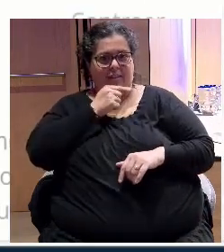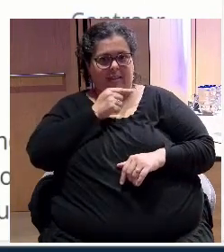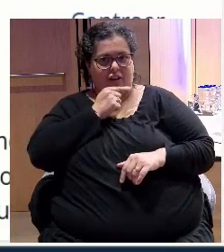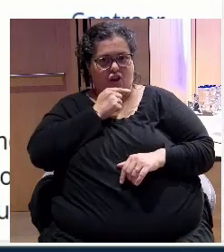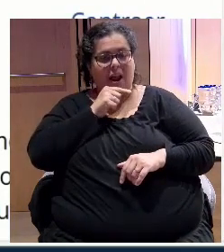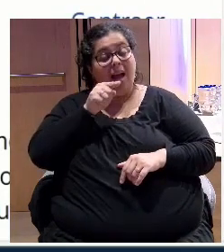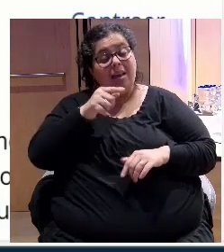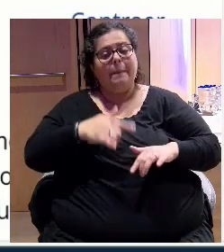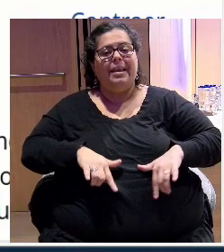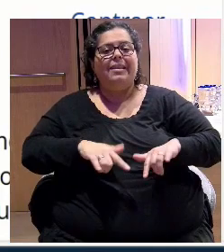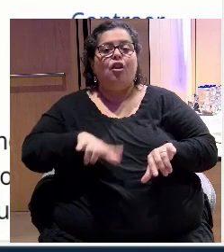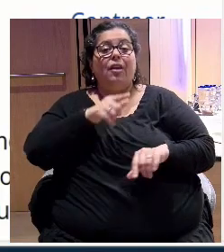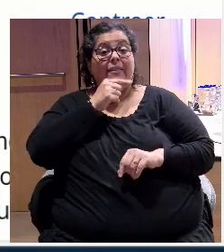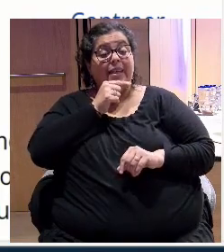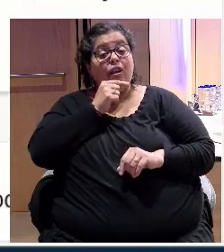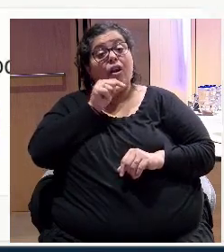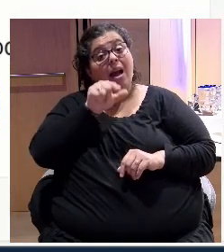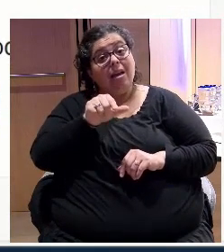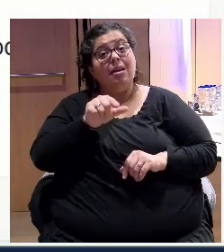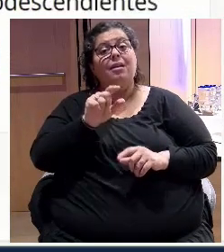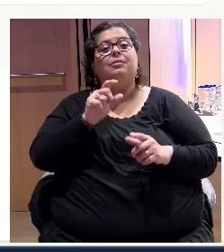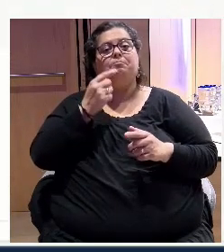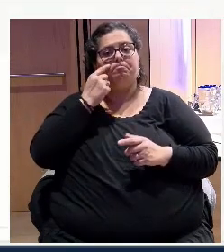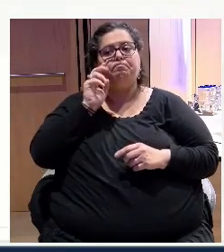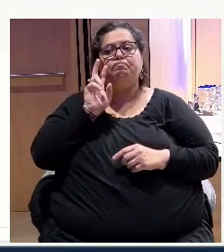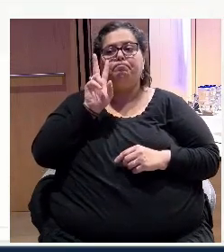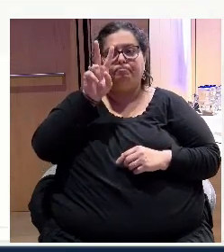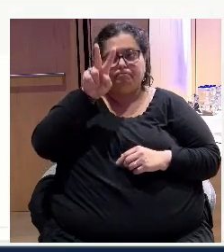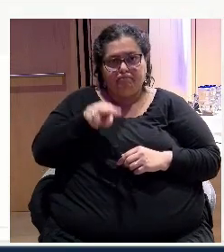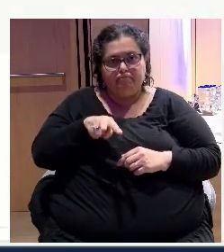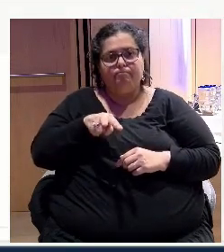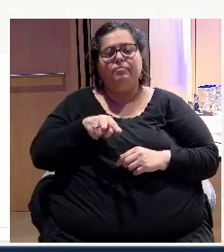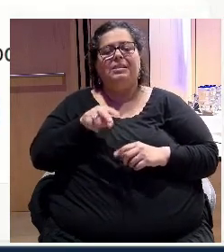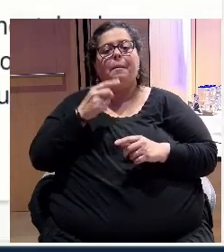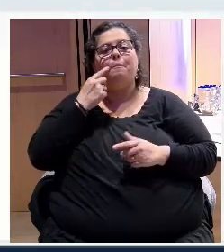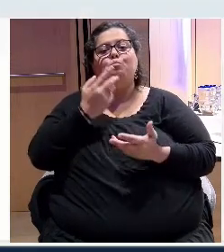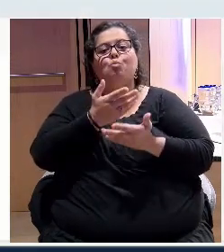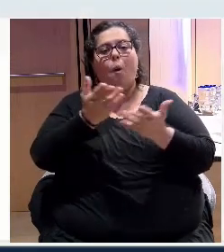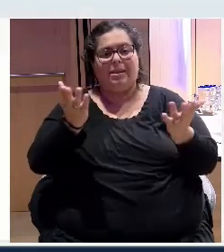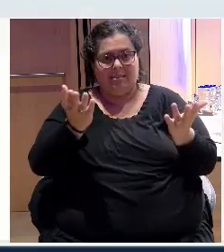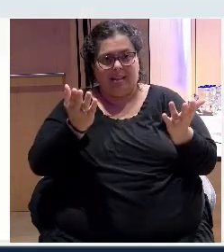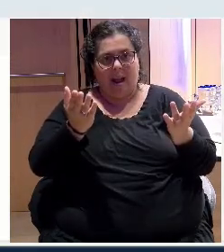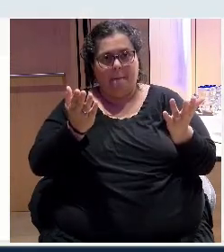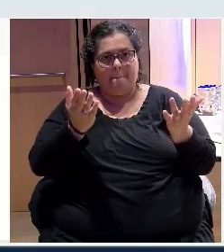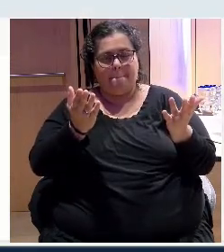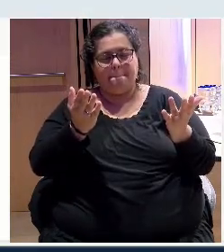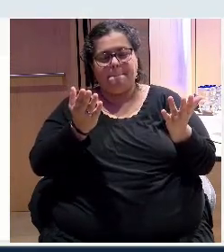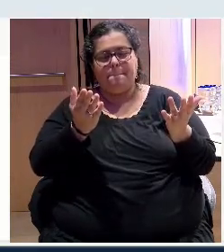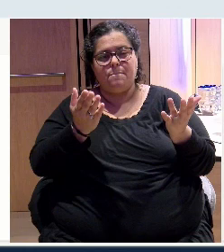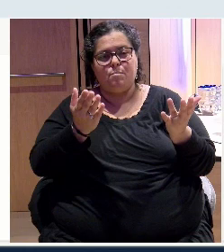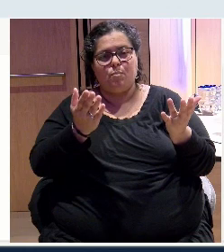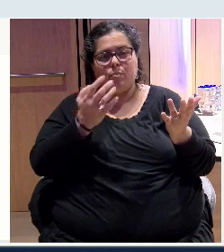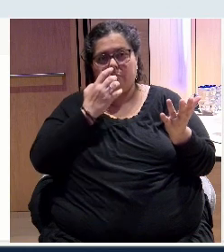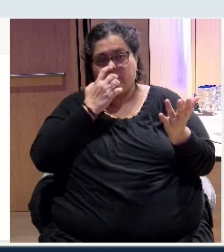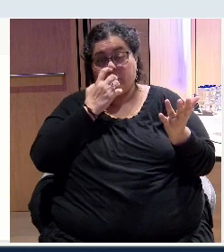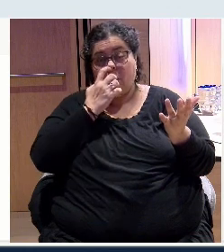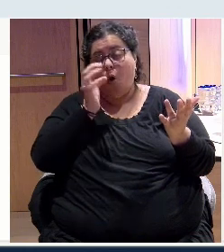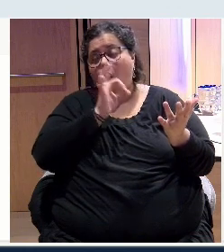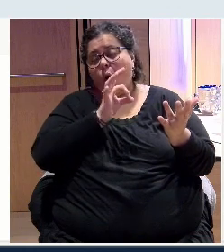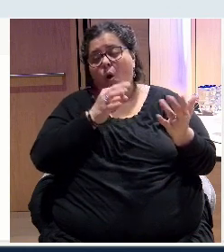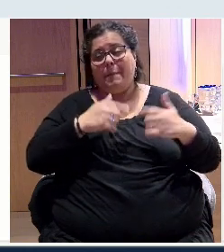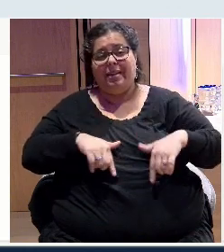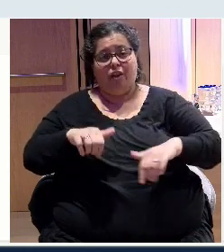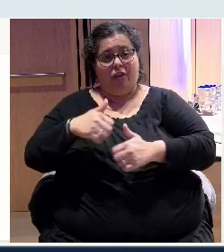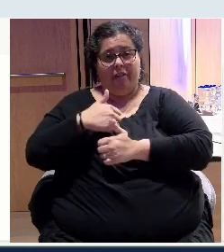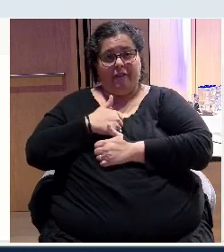Y en el Ministerio del Interior nos va cambiando y nos va mostrando. No, Ministerio de Defensa. Bien,